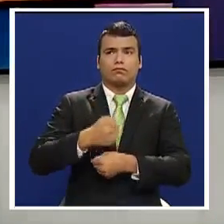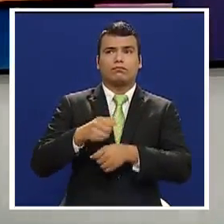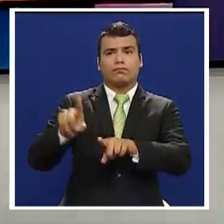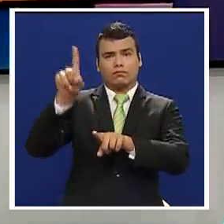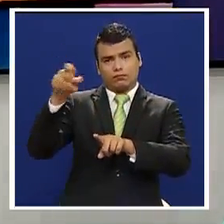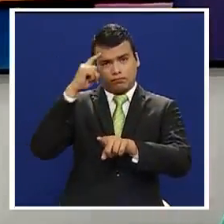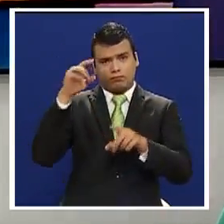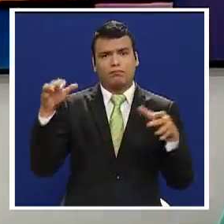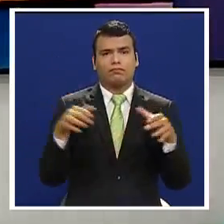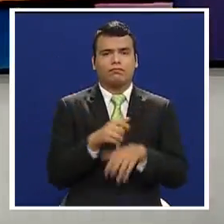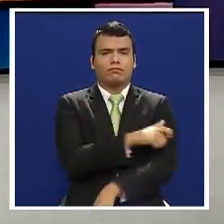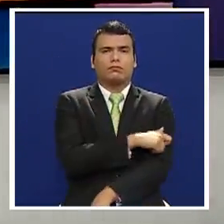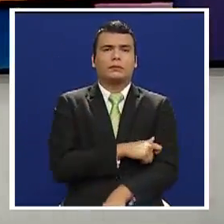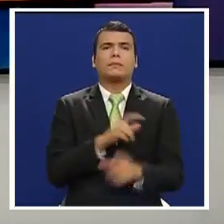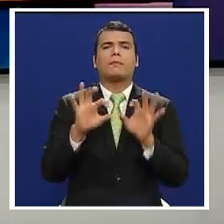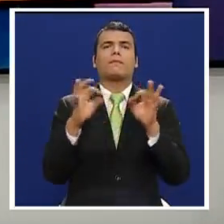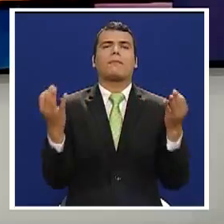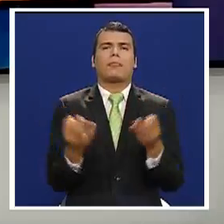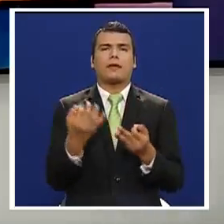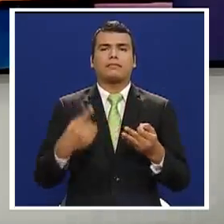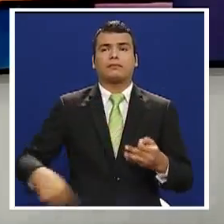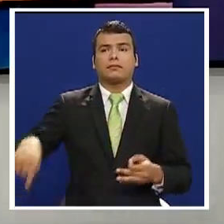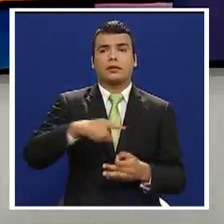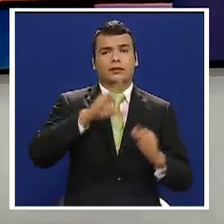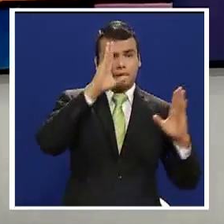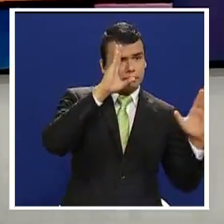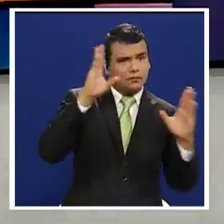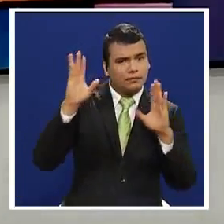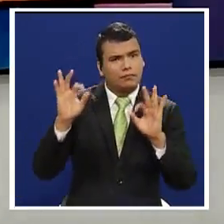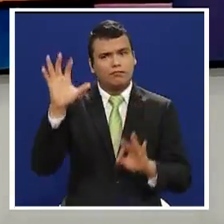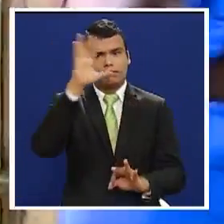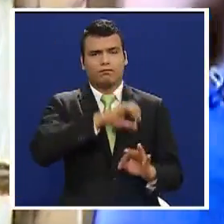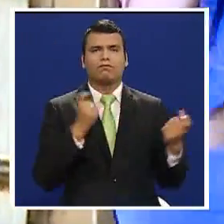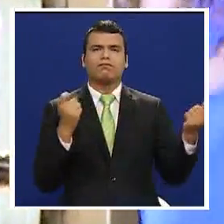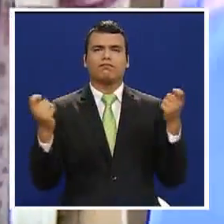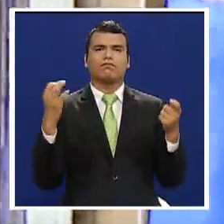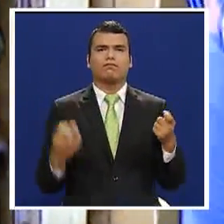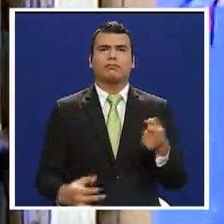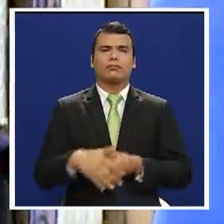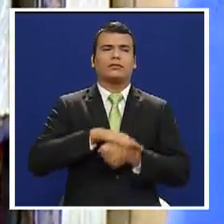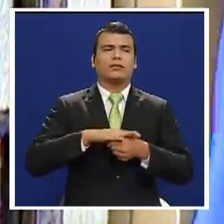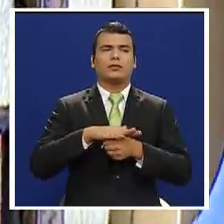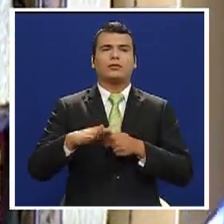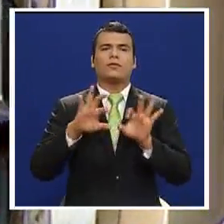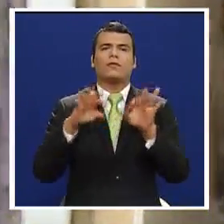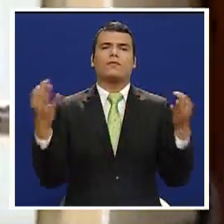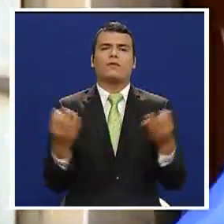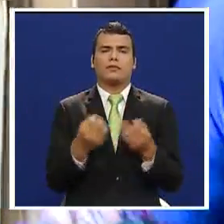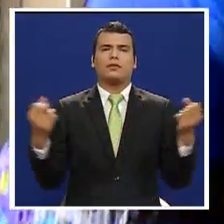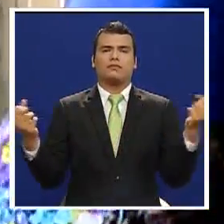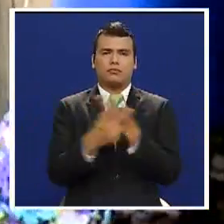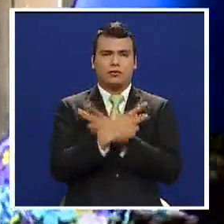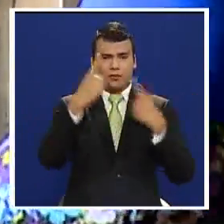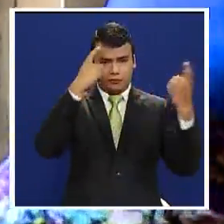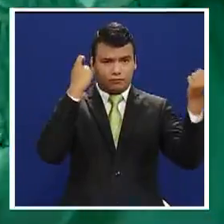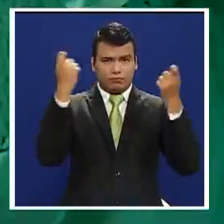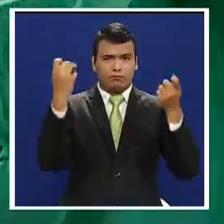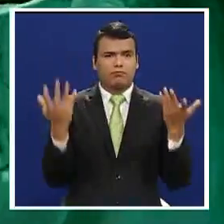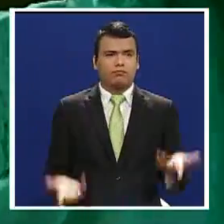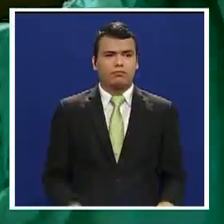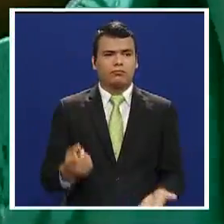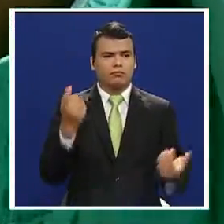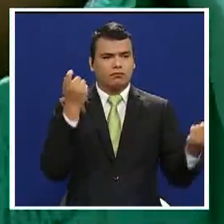violencia intrafamiliar. Los municipios prioridad han sido Jamundí, que ha tenido el índice más alto en feminicidios, Cali, Candelaria y Yumbo, donde